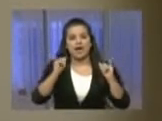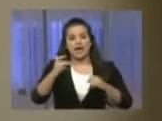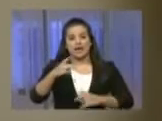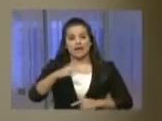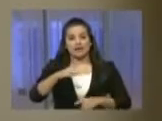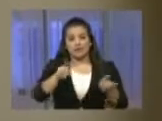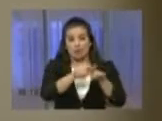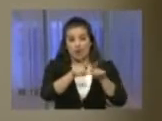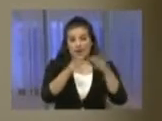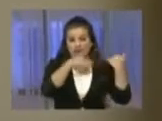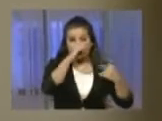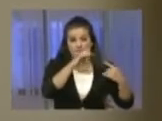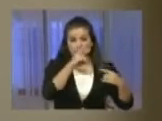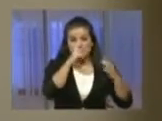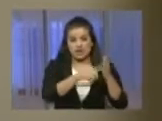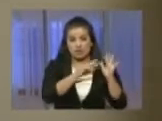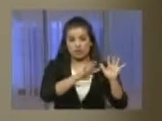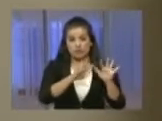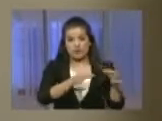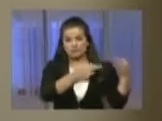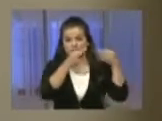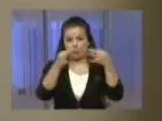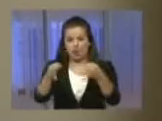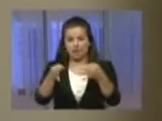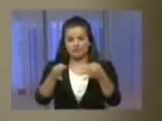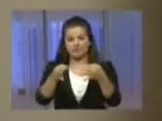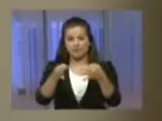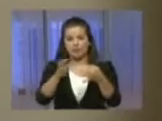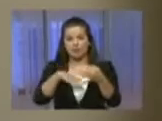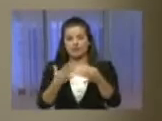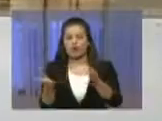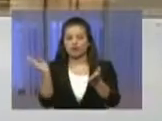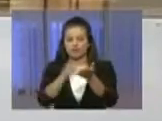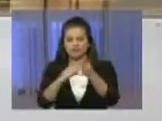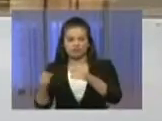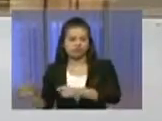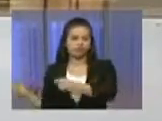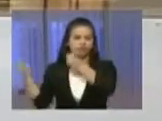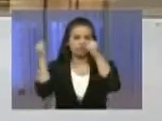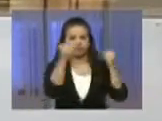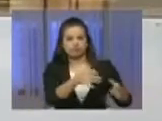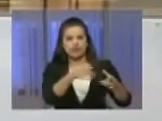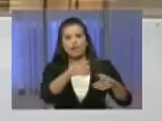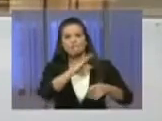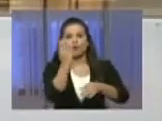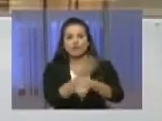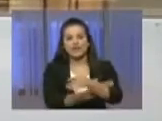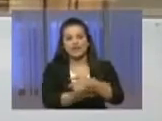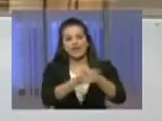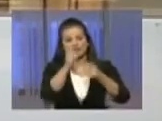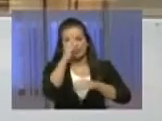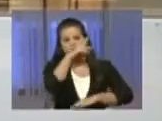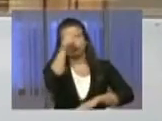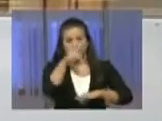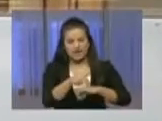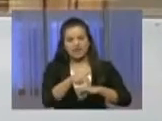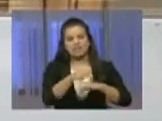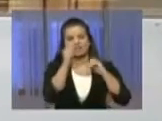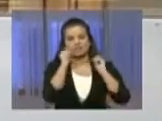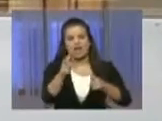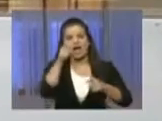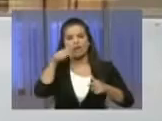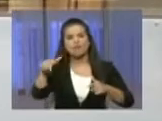1999 restituya la legitimidad y El poder legislativo en manos del